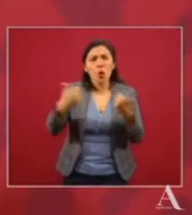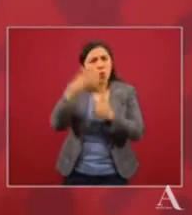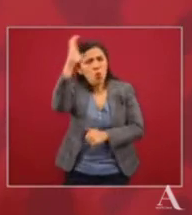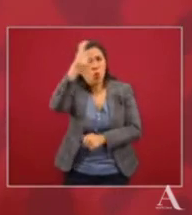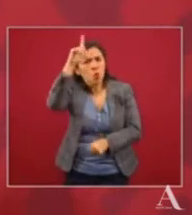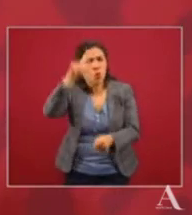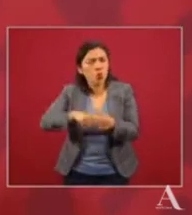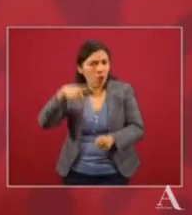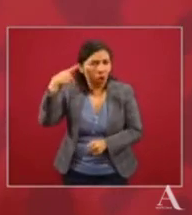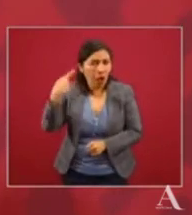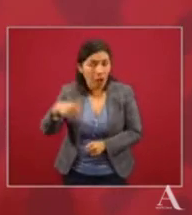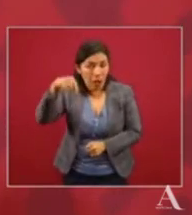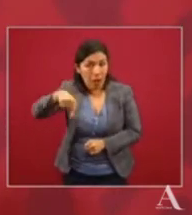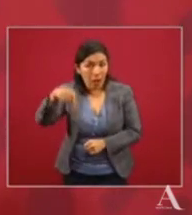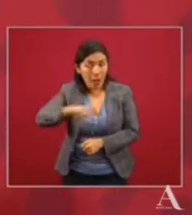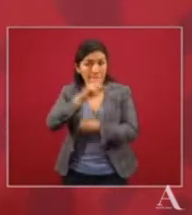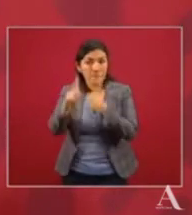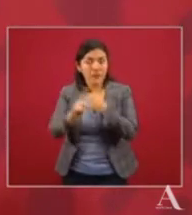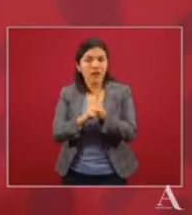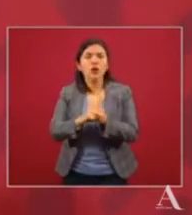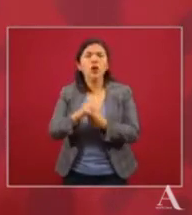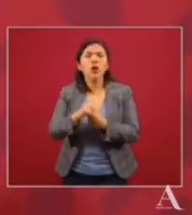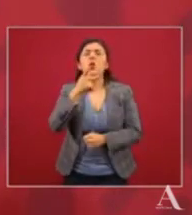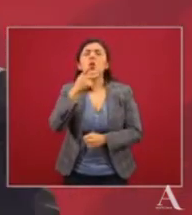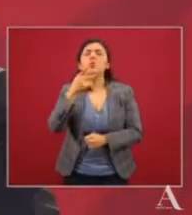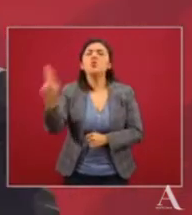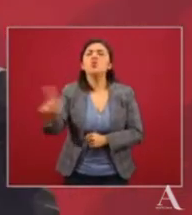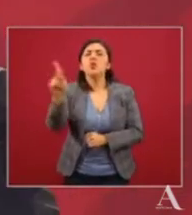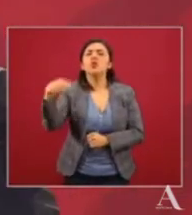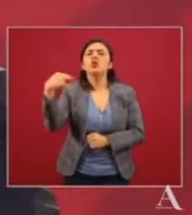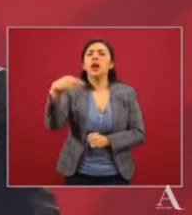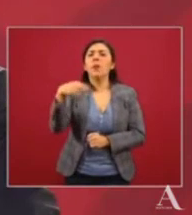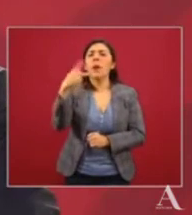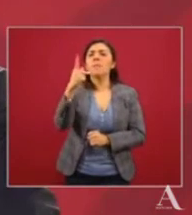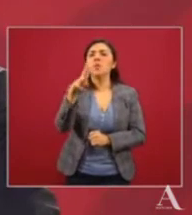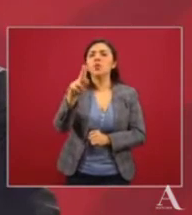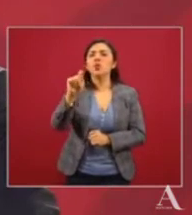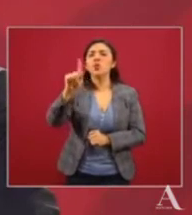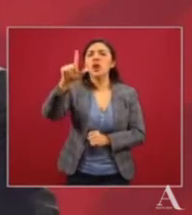mundo hablo de putla oaxaca